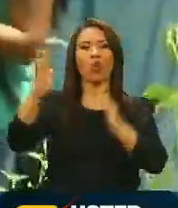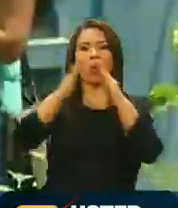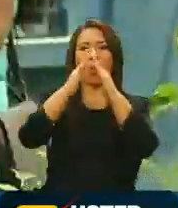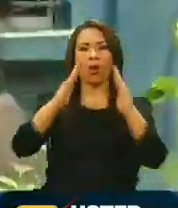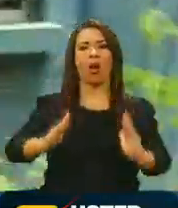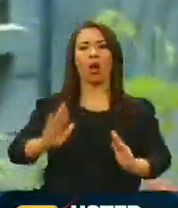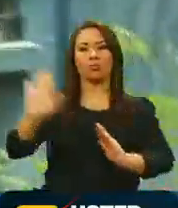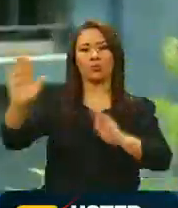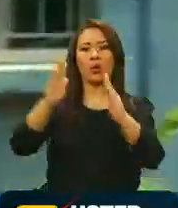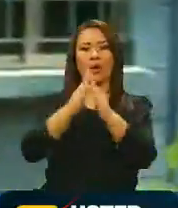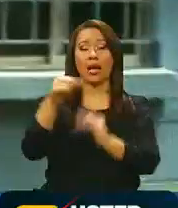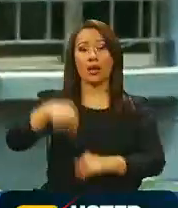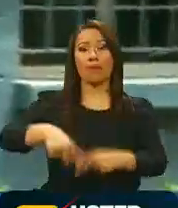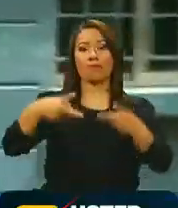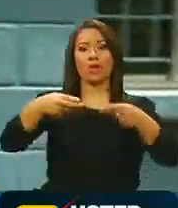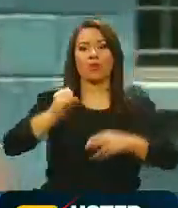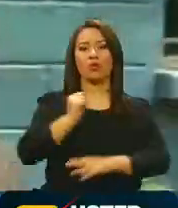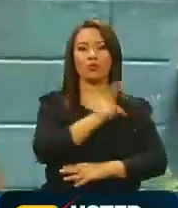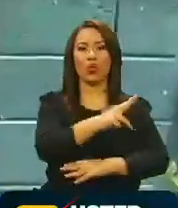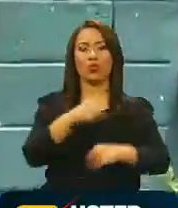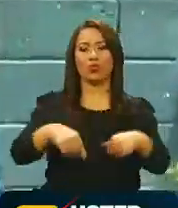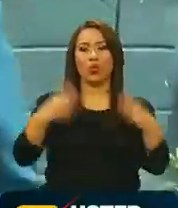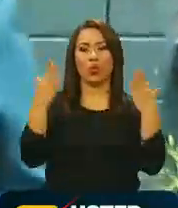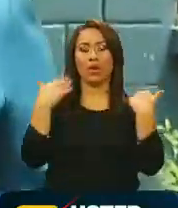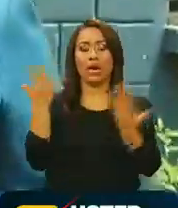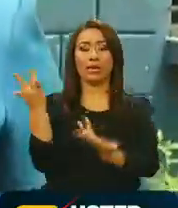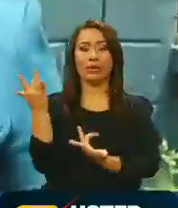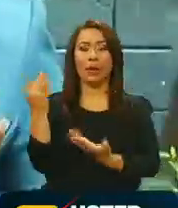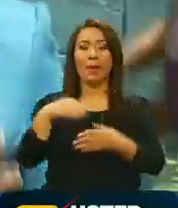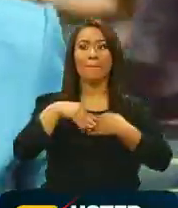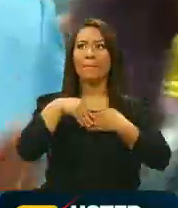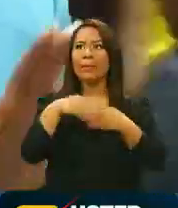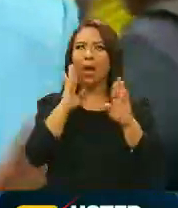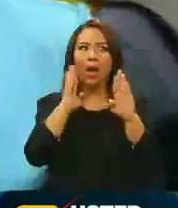su hogar, aquí mismo en el sur de Guayaquil. Nosotros vamos a estar pendientes de todo lo que acontece.